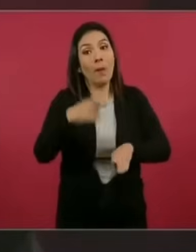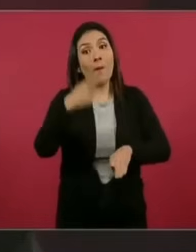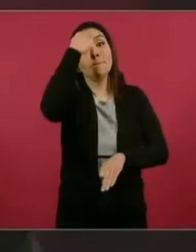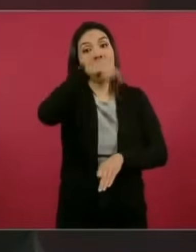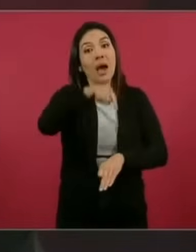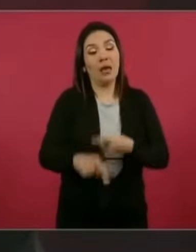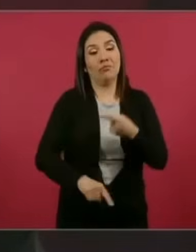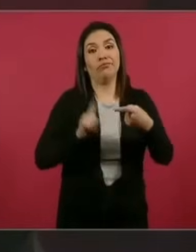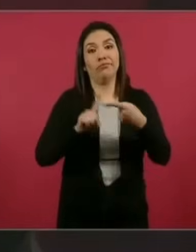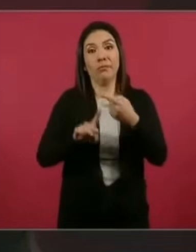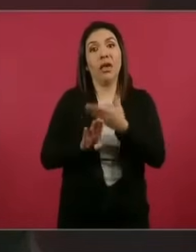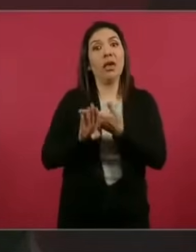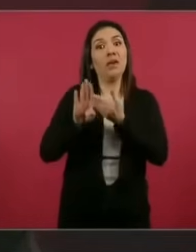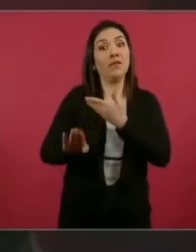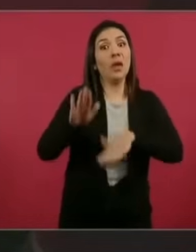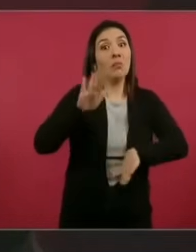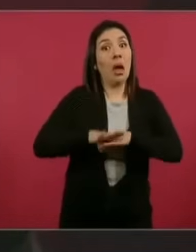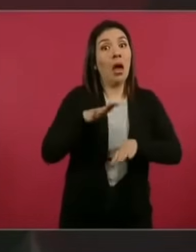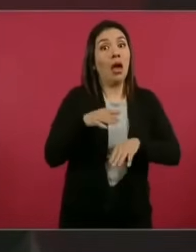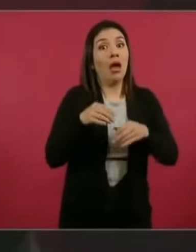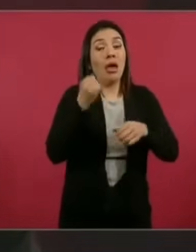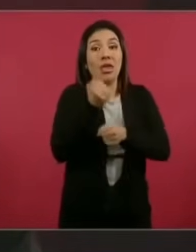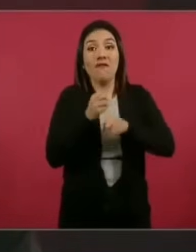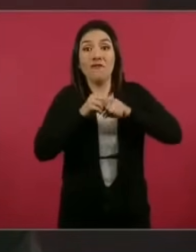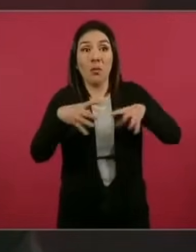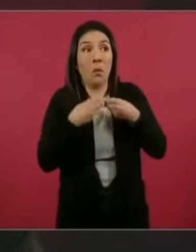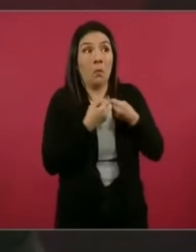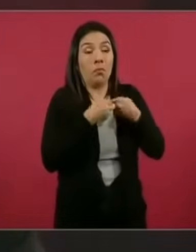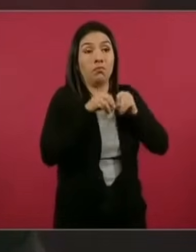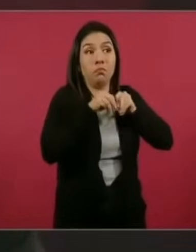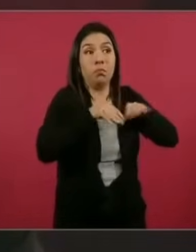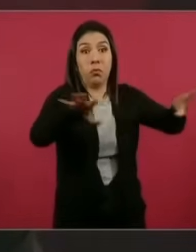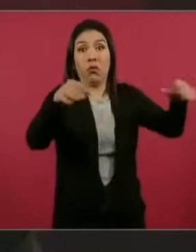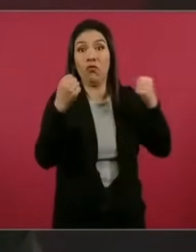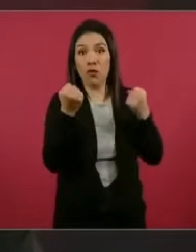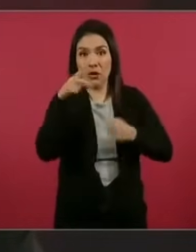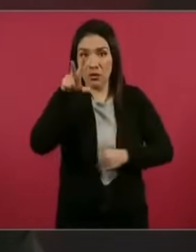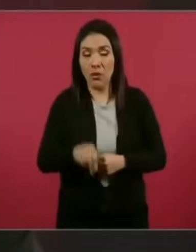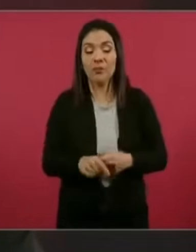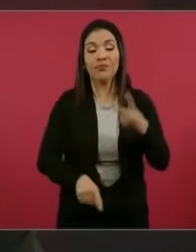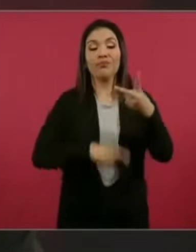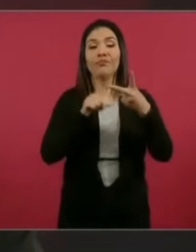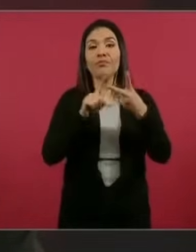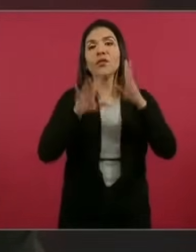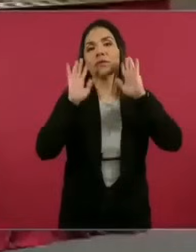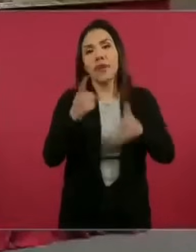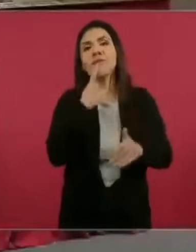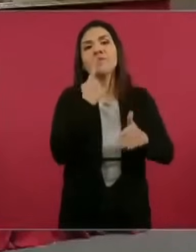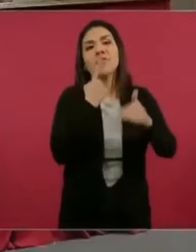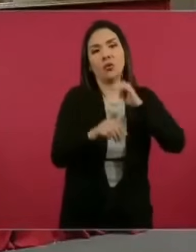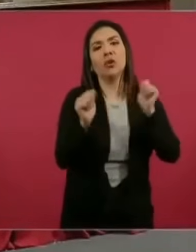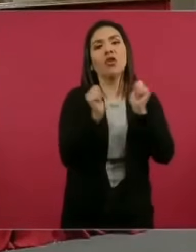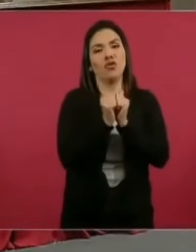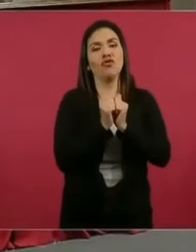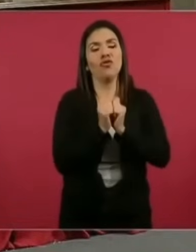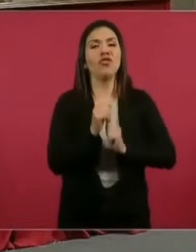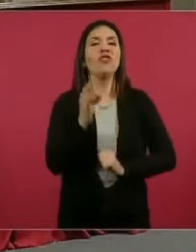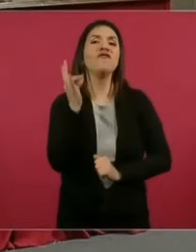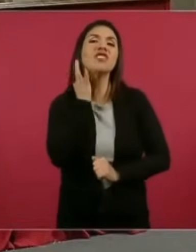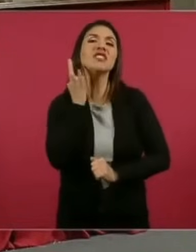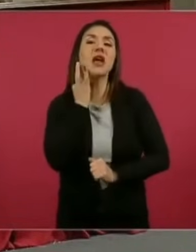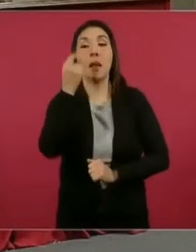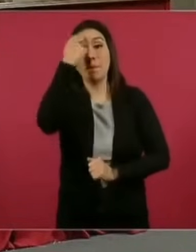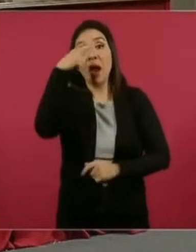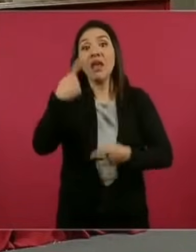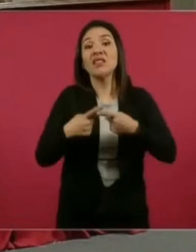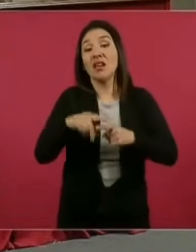para evitar que se prolifere esa información. En segundo lugar, está realizando la denuncia correspondiente ante la Fiscalía General de la República